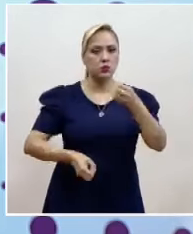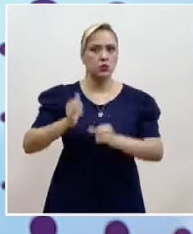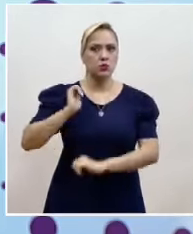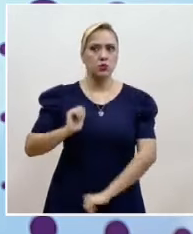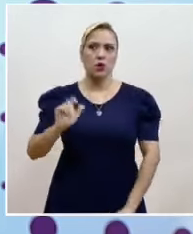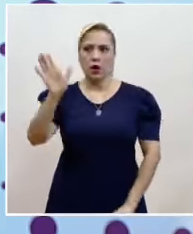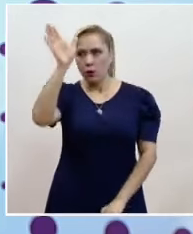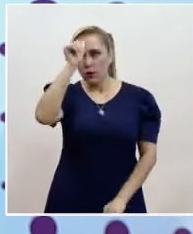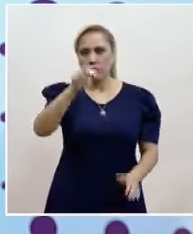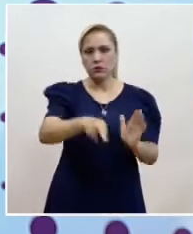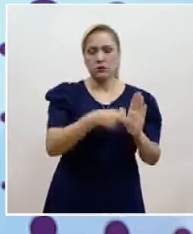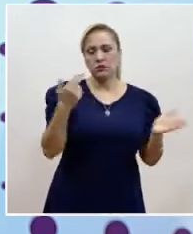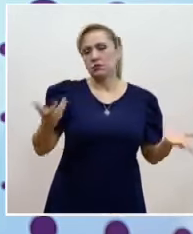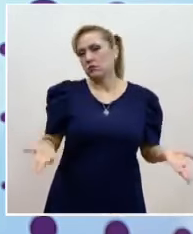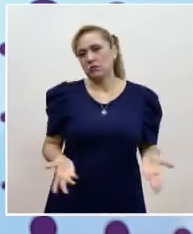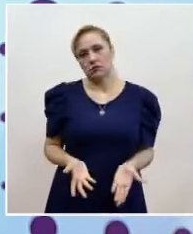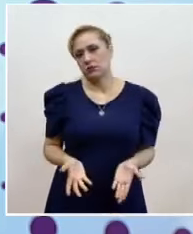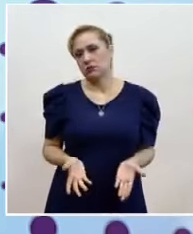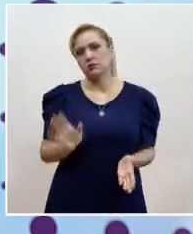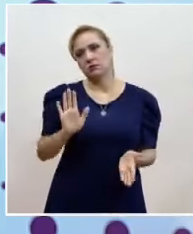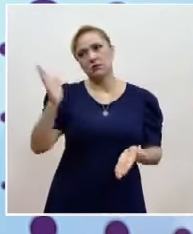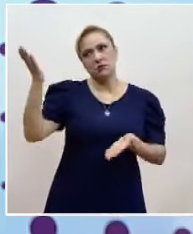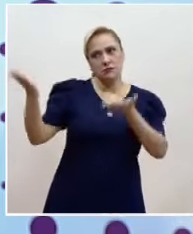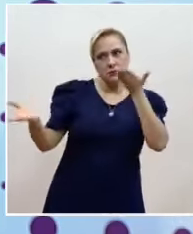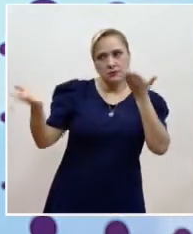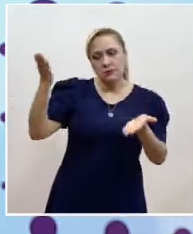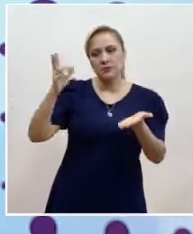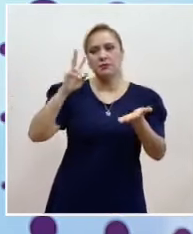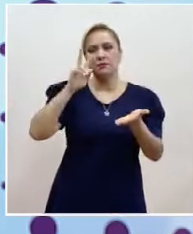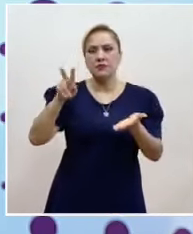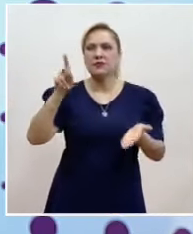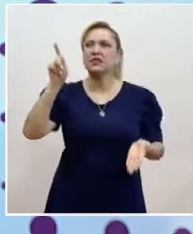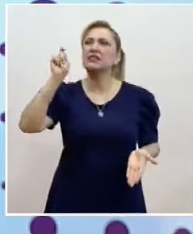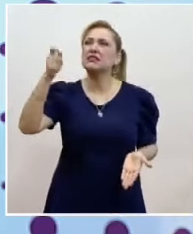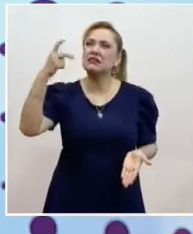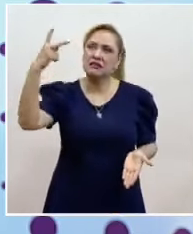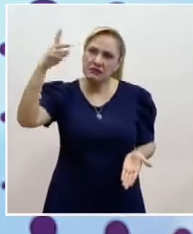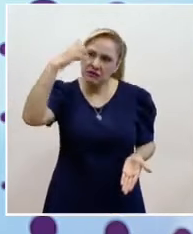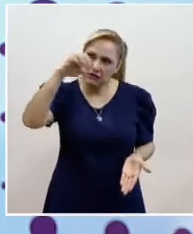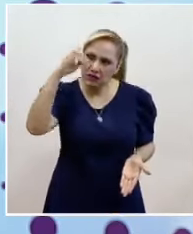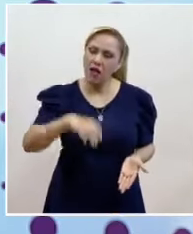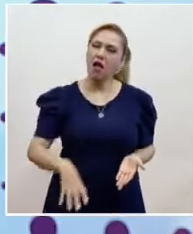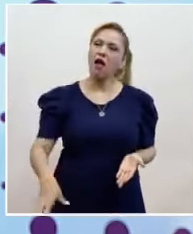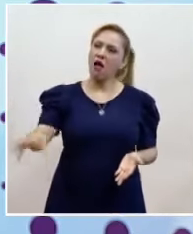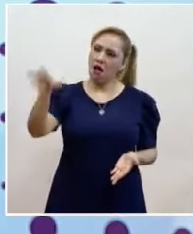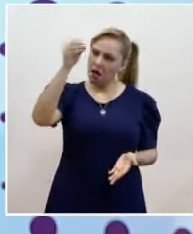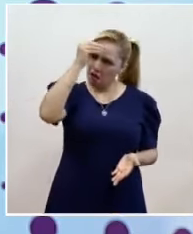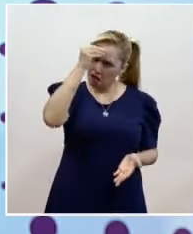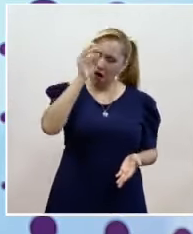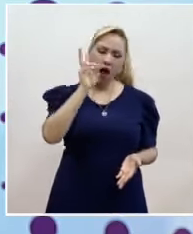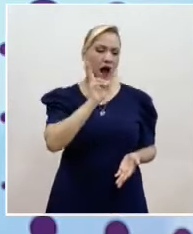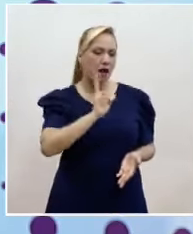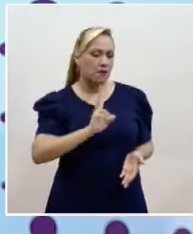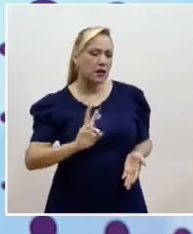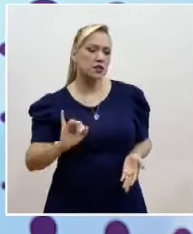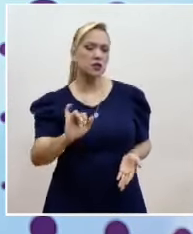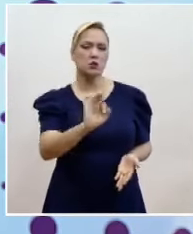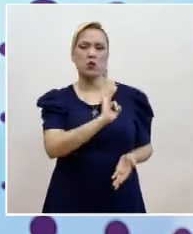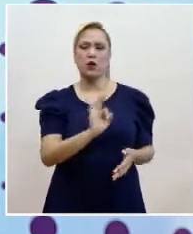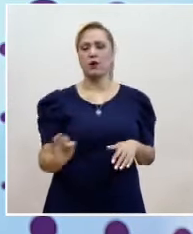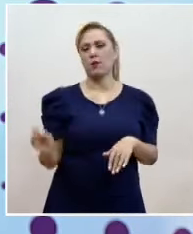centralizada. Entonces yo creo que las experiencias comparadas nos sirven para justamente aprender y, bueno, explorar la posibilidad. Un